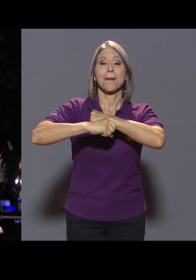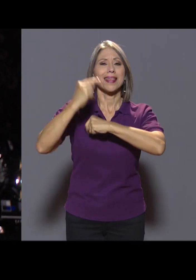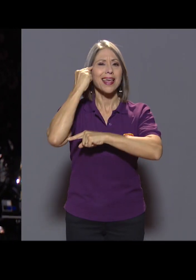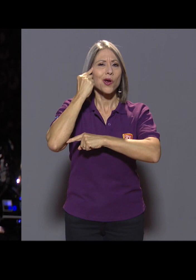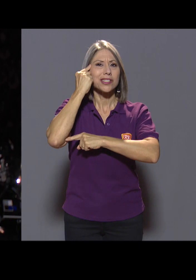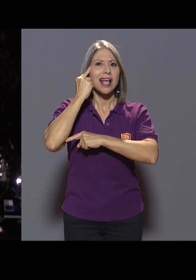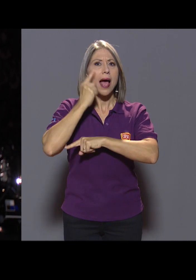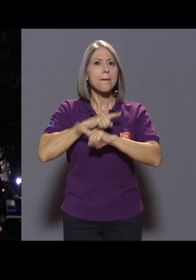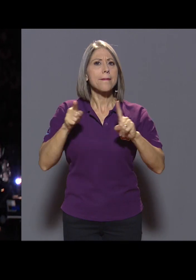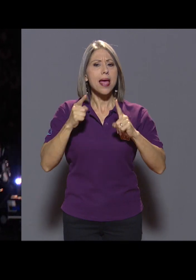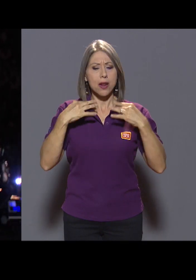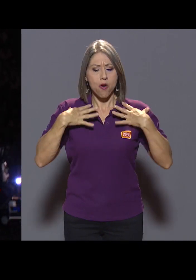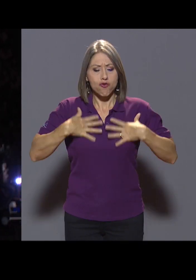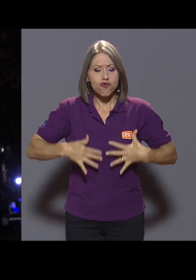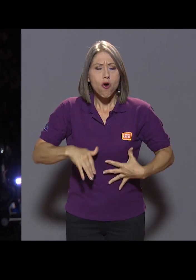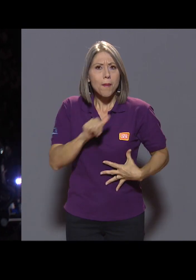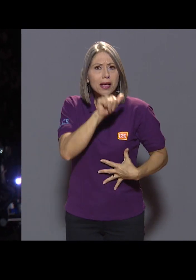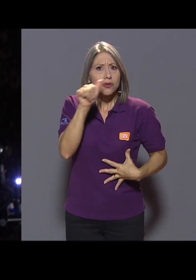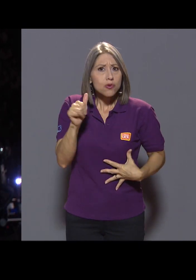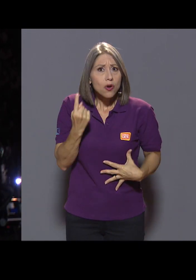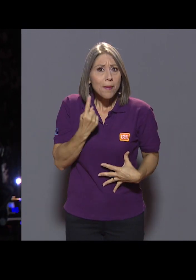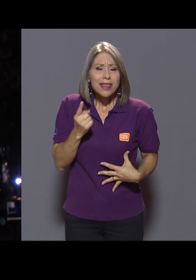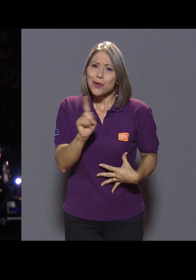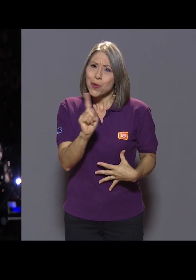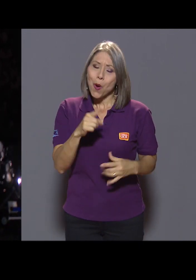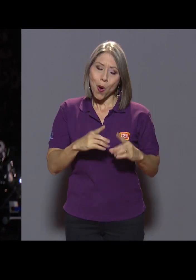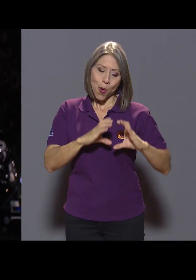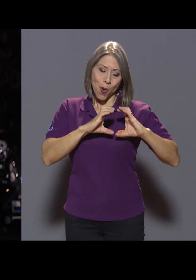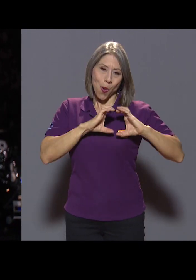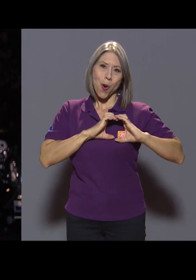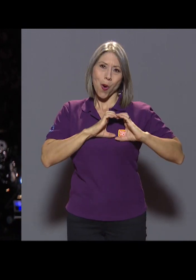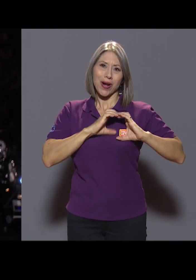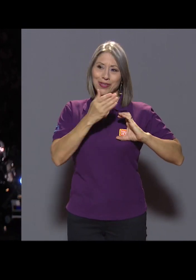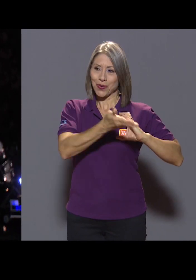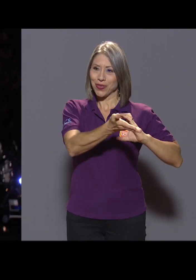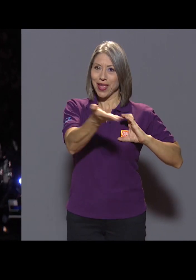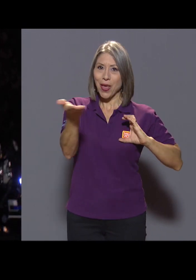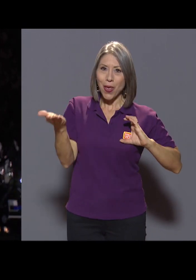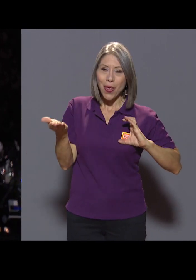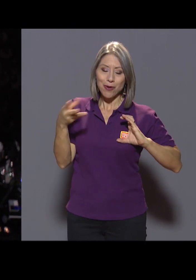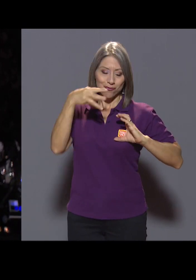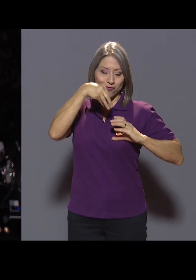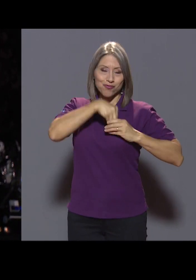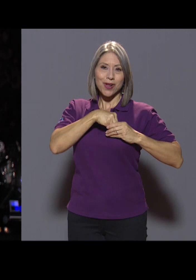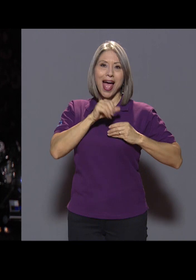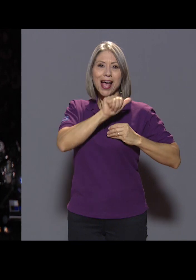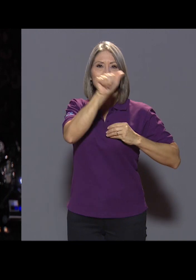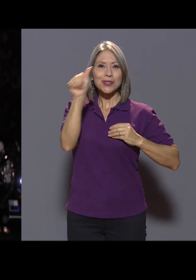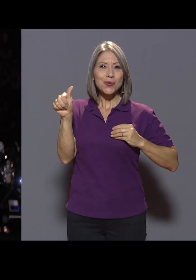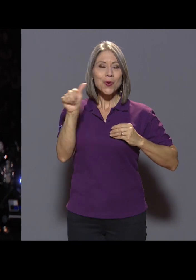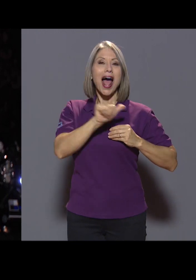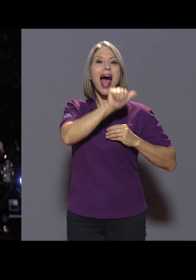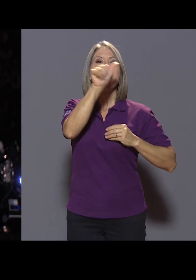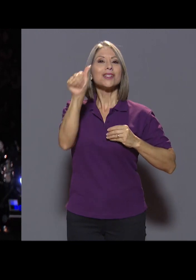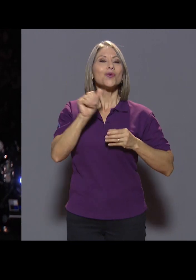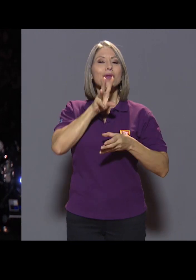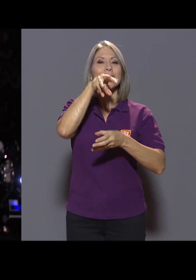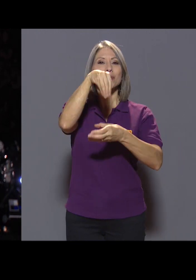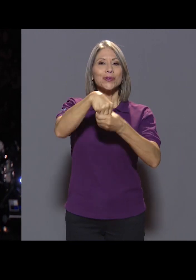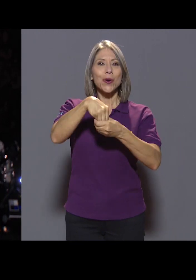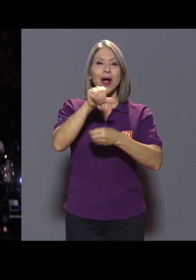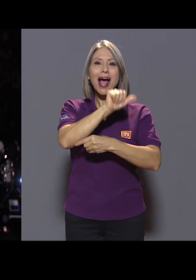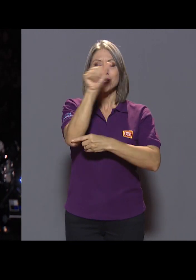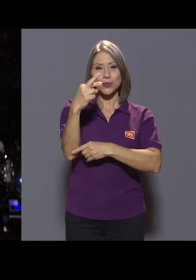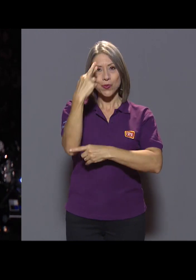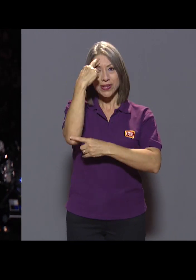vestirnos con ropa azul, queremos que el corazón de todas las personas se vistan de azul, de azul inclusión,